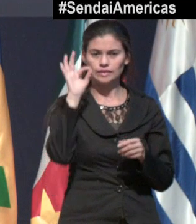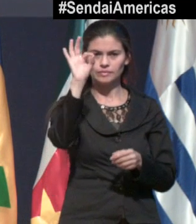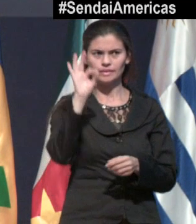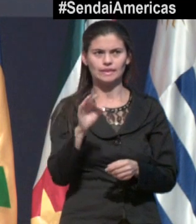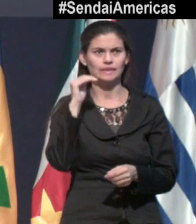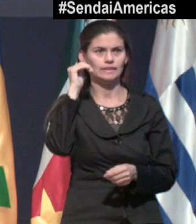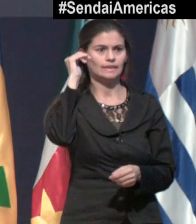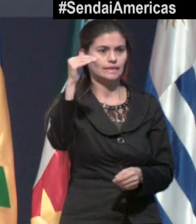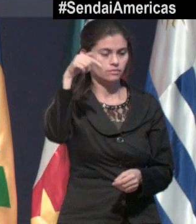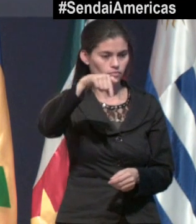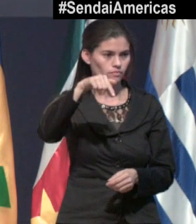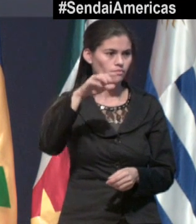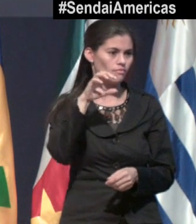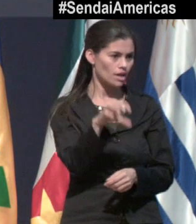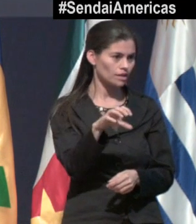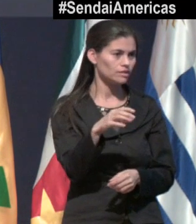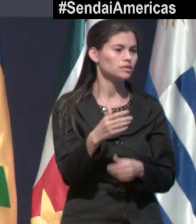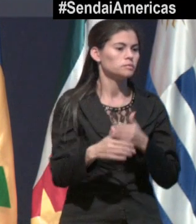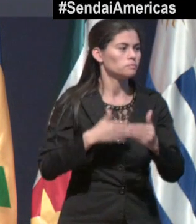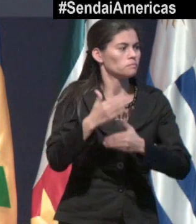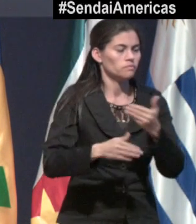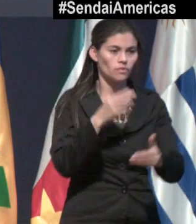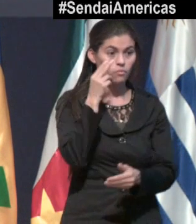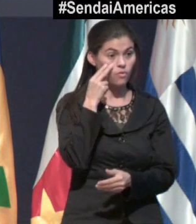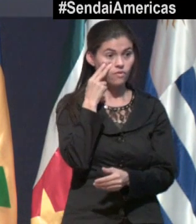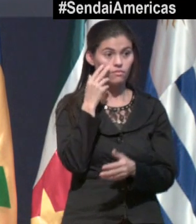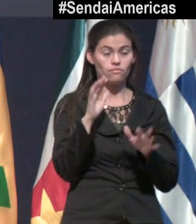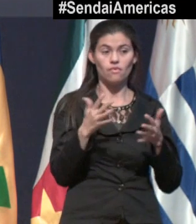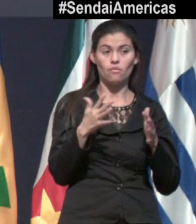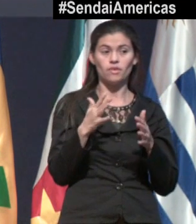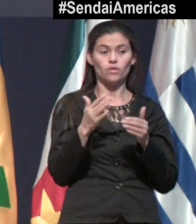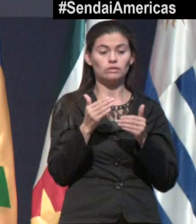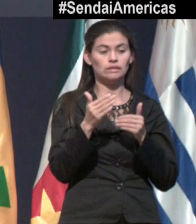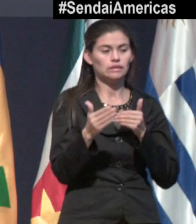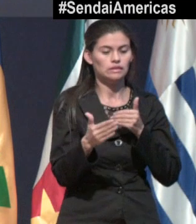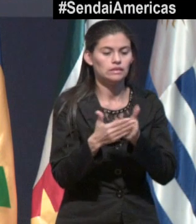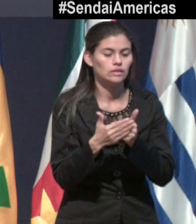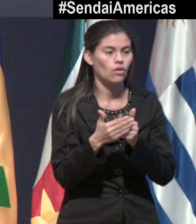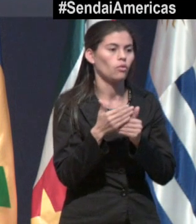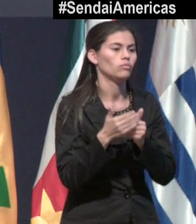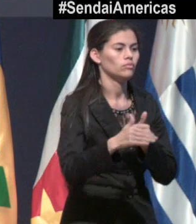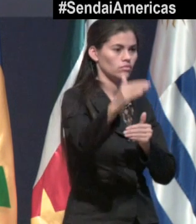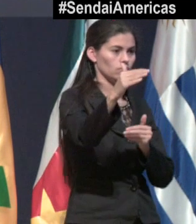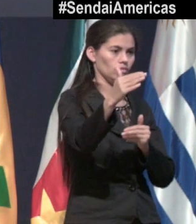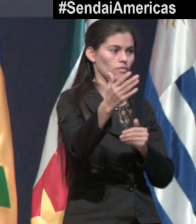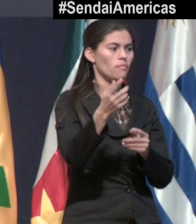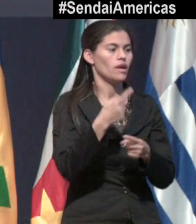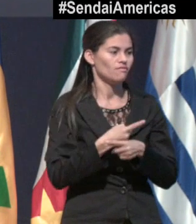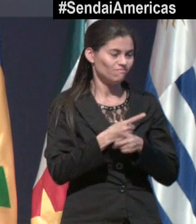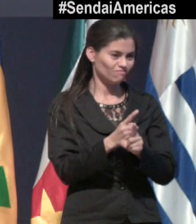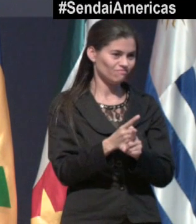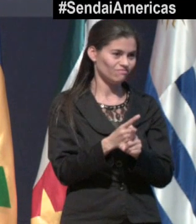alto en mi país, voy a tener problemas, por lo menos a mediano o largo plazo, para aumentar esta inversión